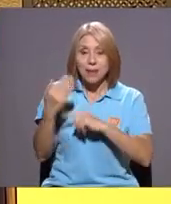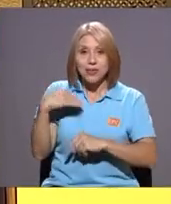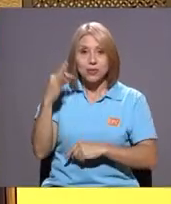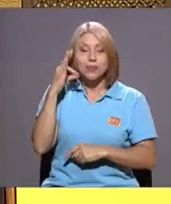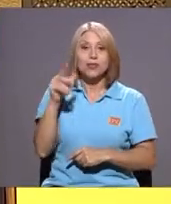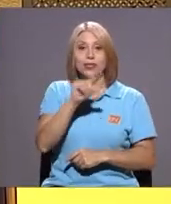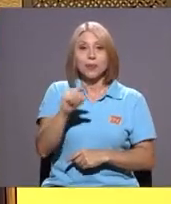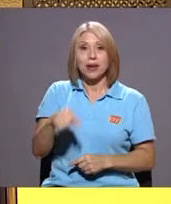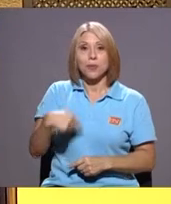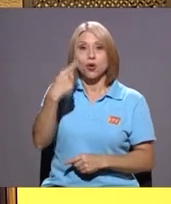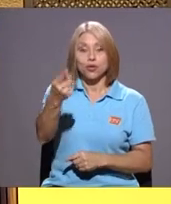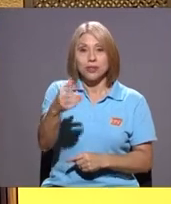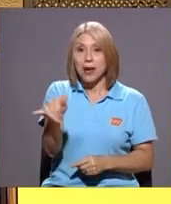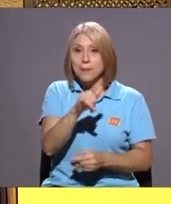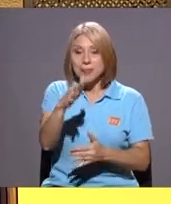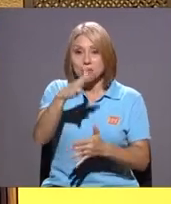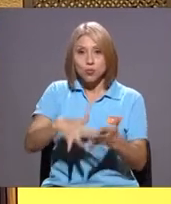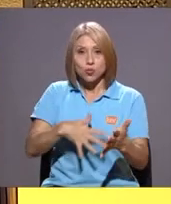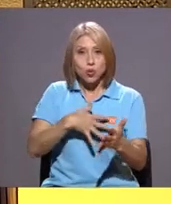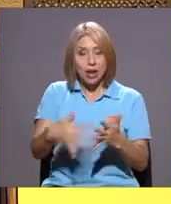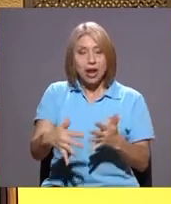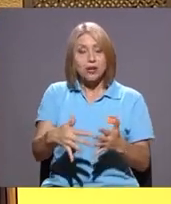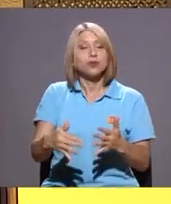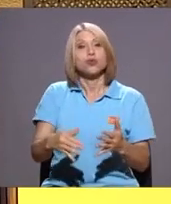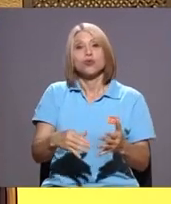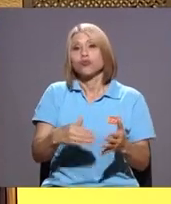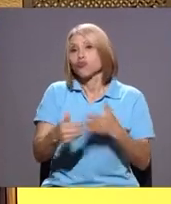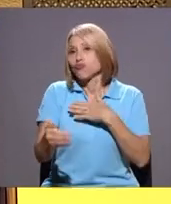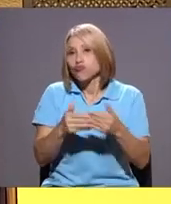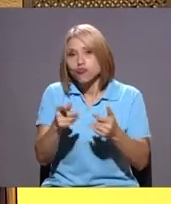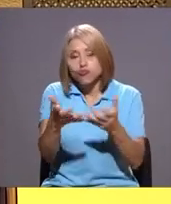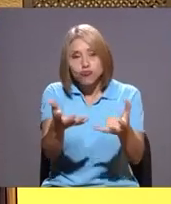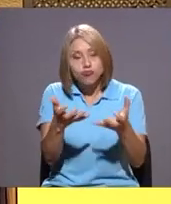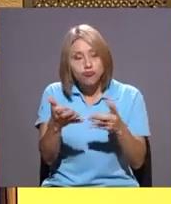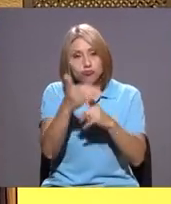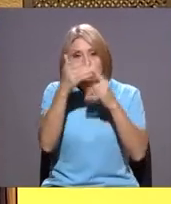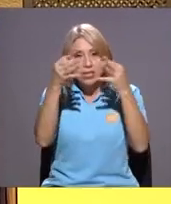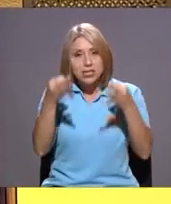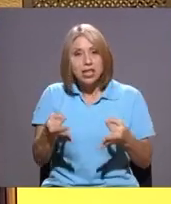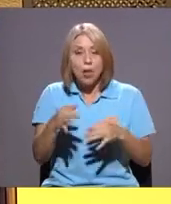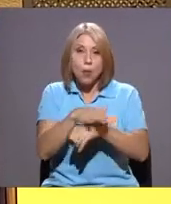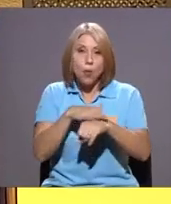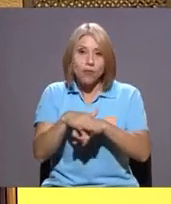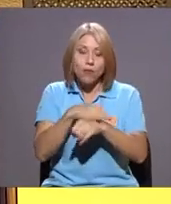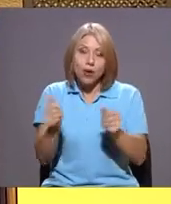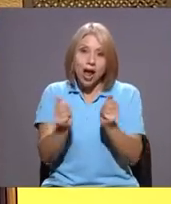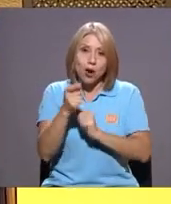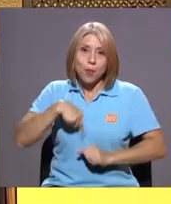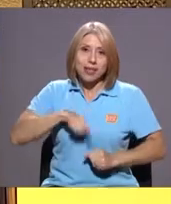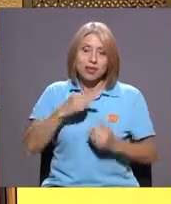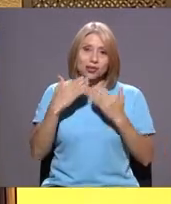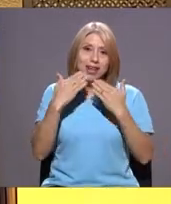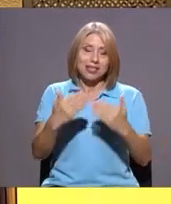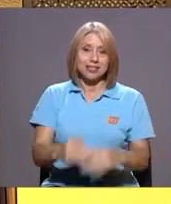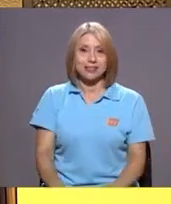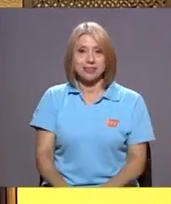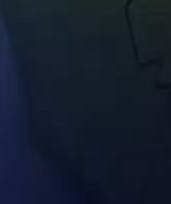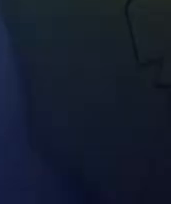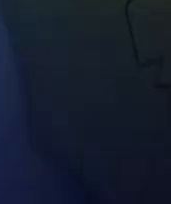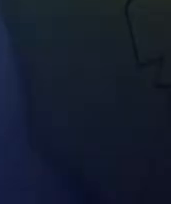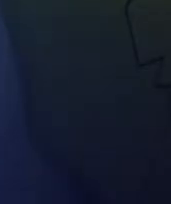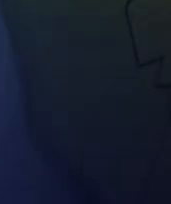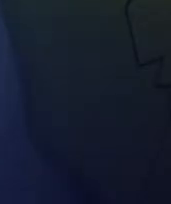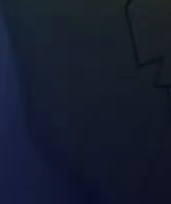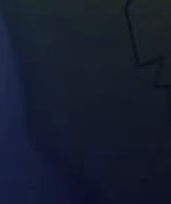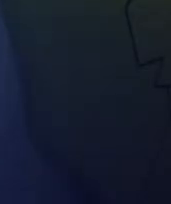que la próxima semana en los mismos tiempos o en los que ustedes decidan por favor acompáñenos gracias gracias